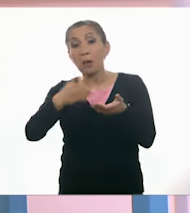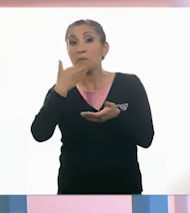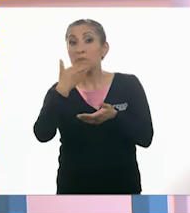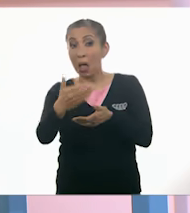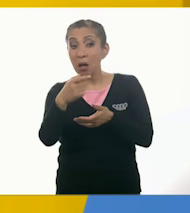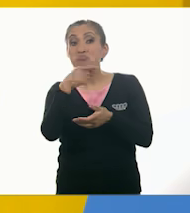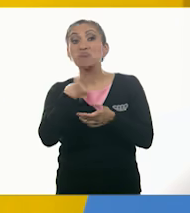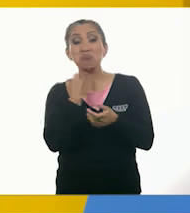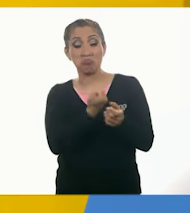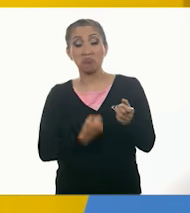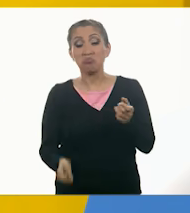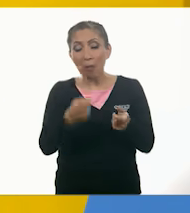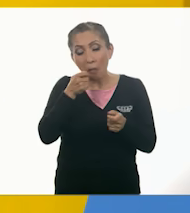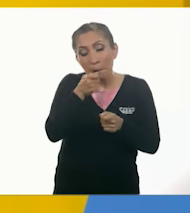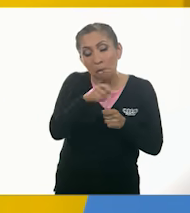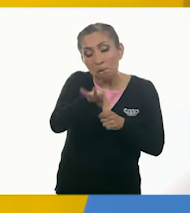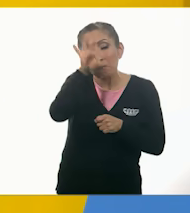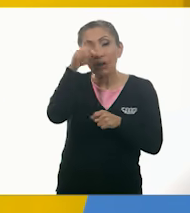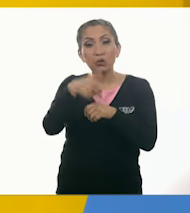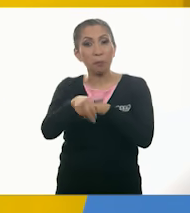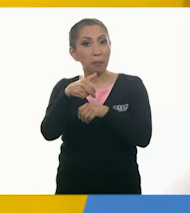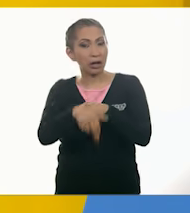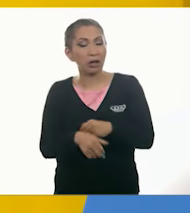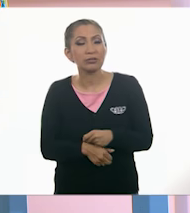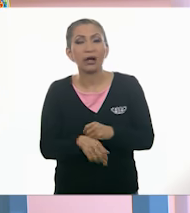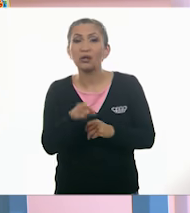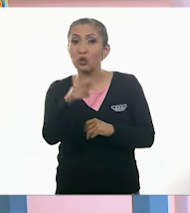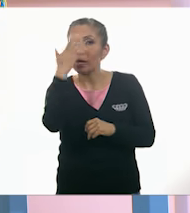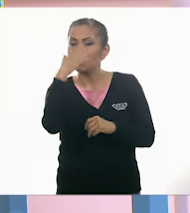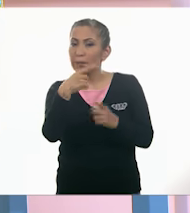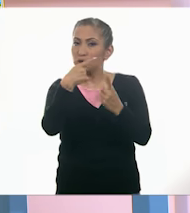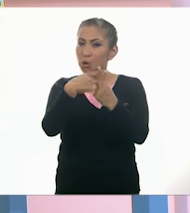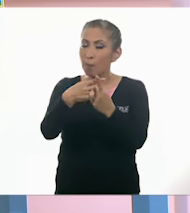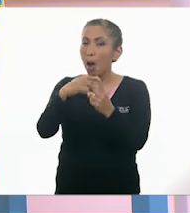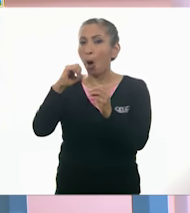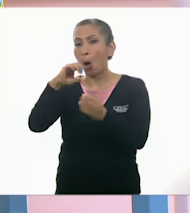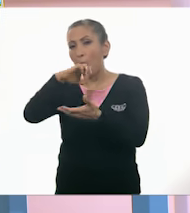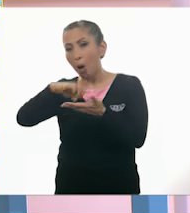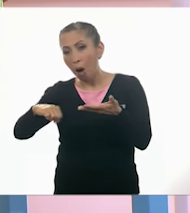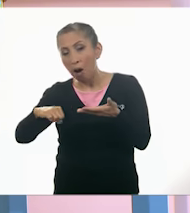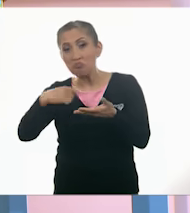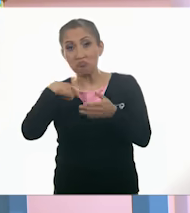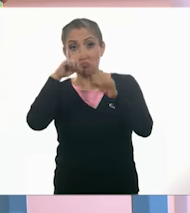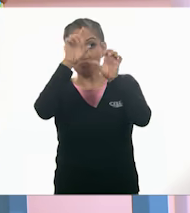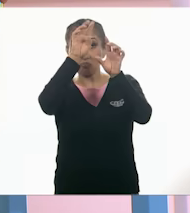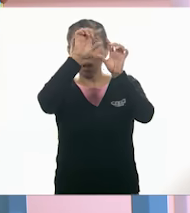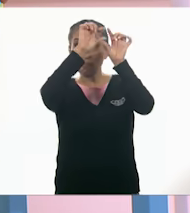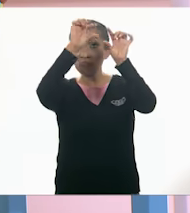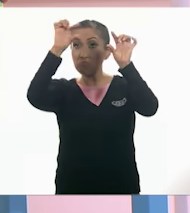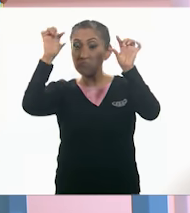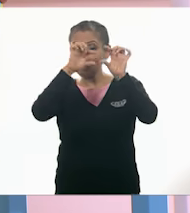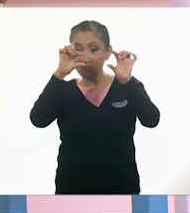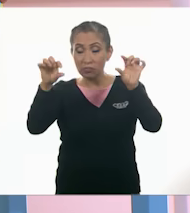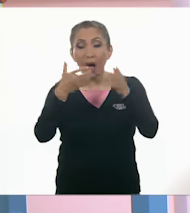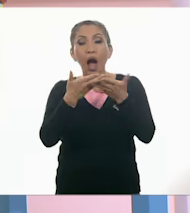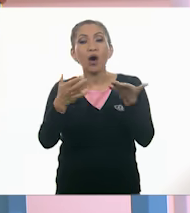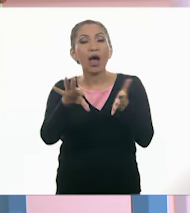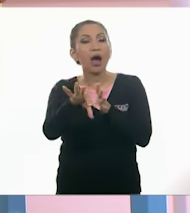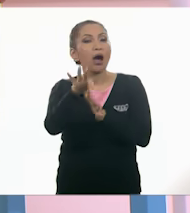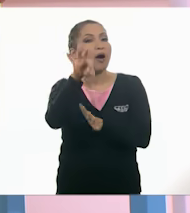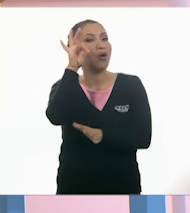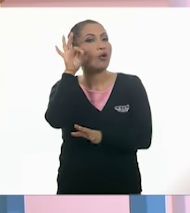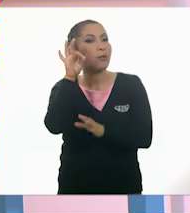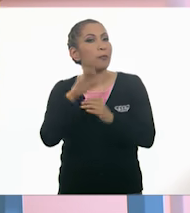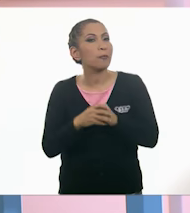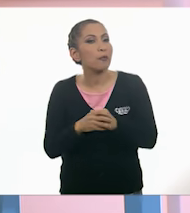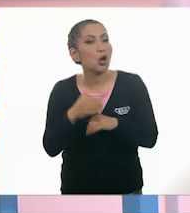buenos detectives numéricos. Bueno, entonces, como ya sabes sumar y ya sabes restar en la tabla, bueno, vamos a encontrar